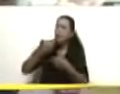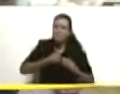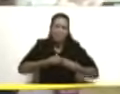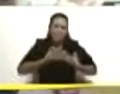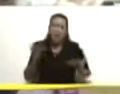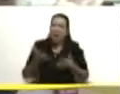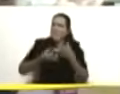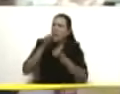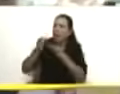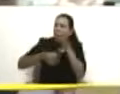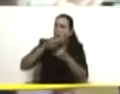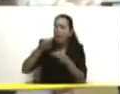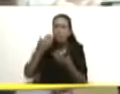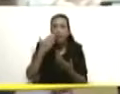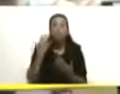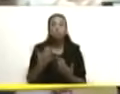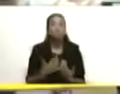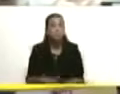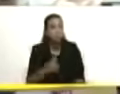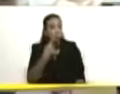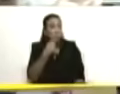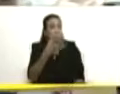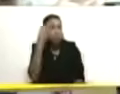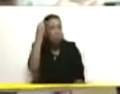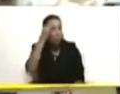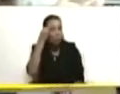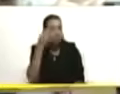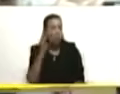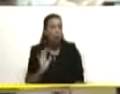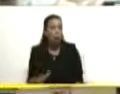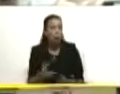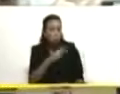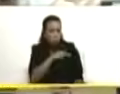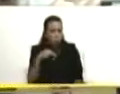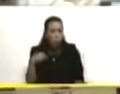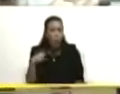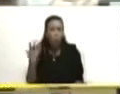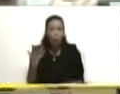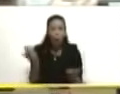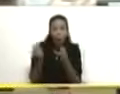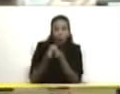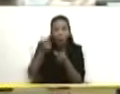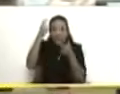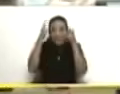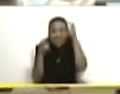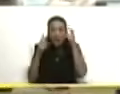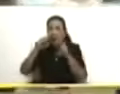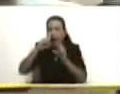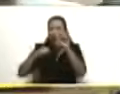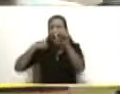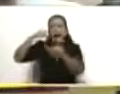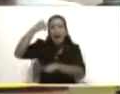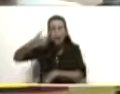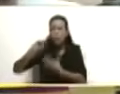expresarse, digo, nosotros que estuvimos al lado de Chávez tanto tiempo,